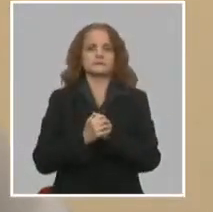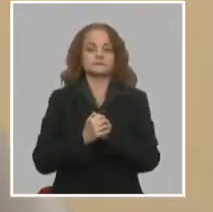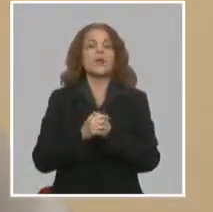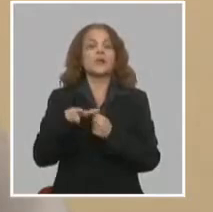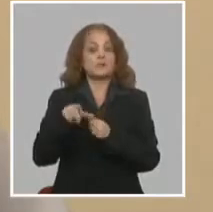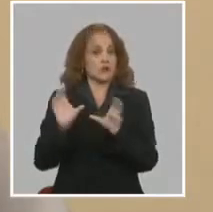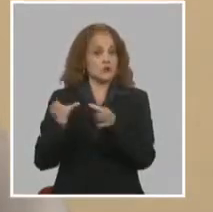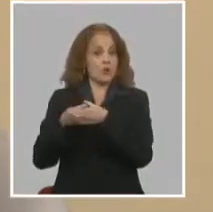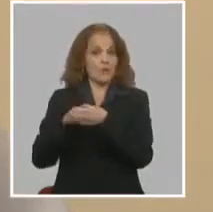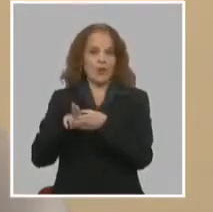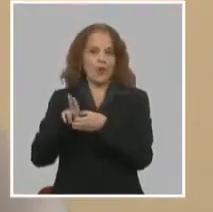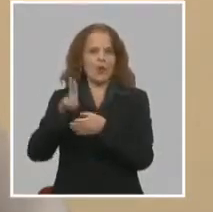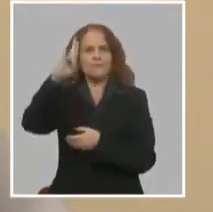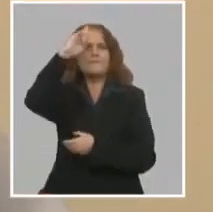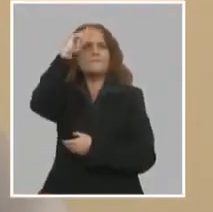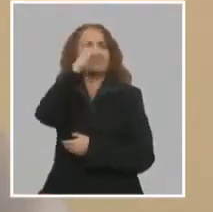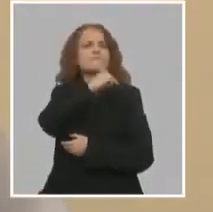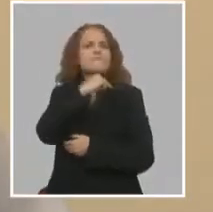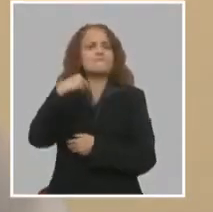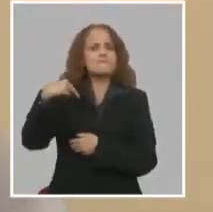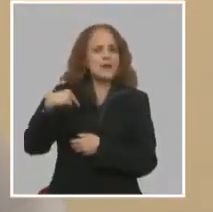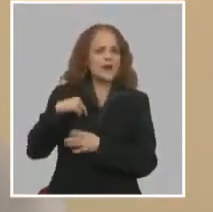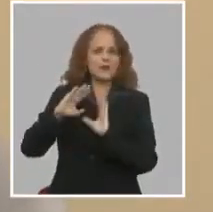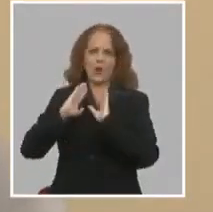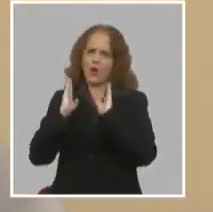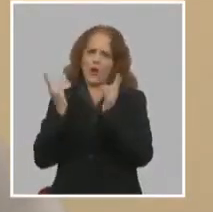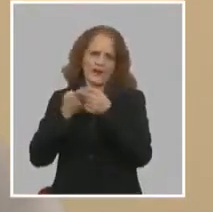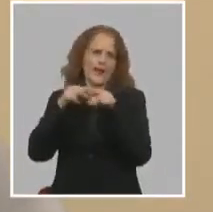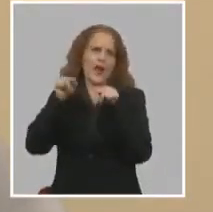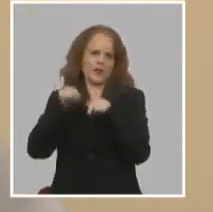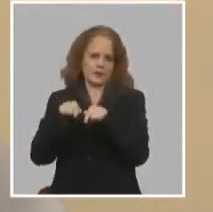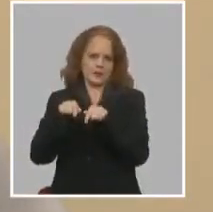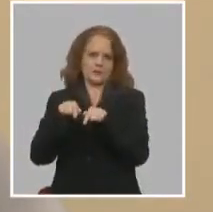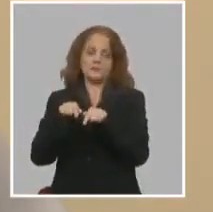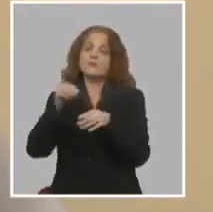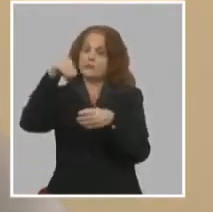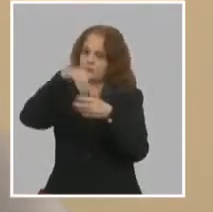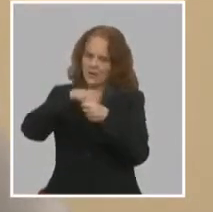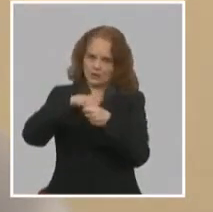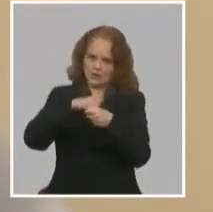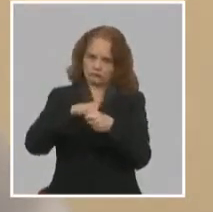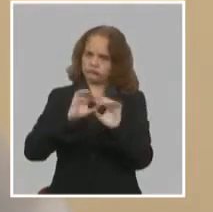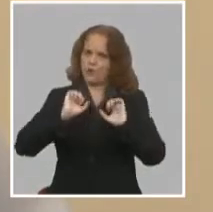generales integrales que también cumplían otro de los principios de los hospitales